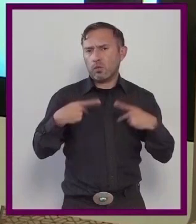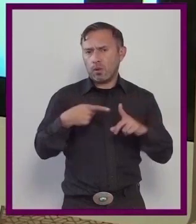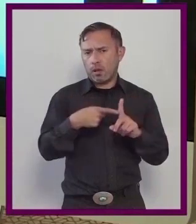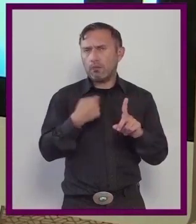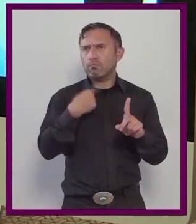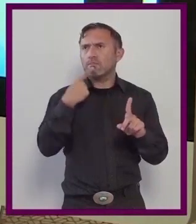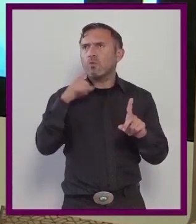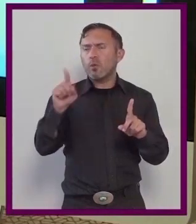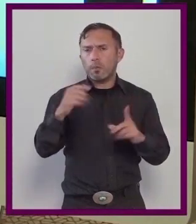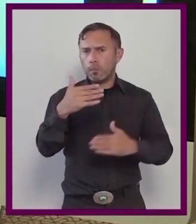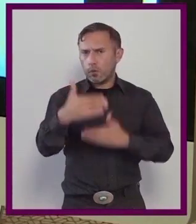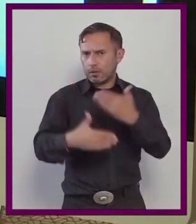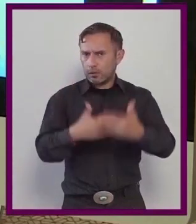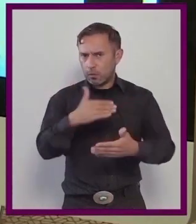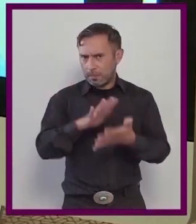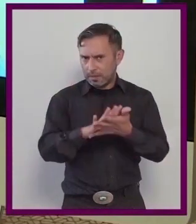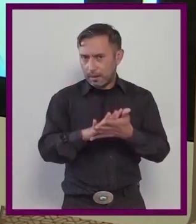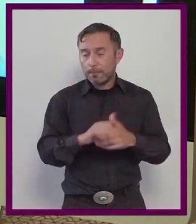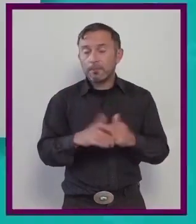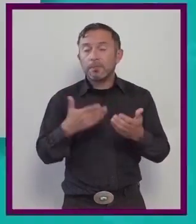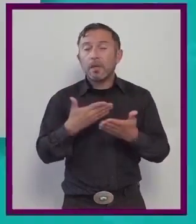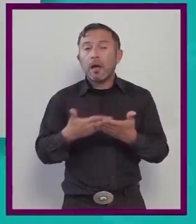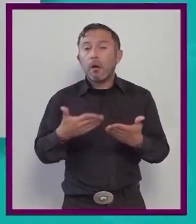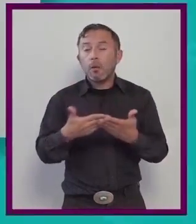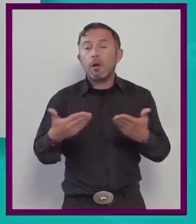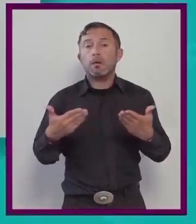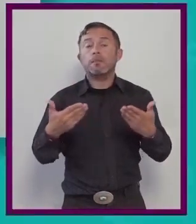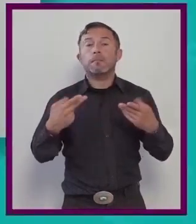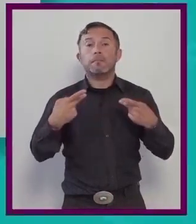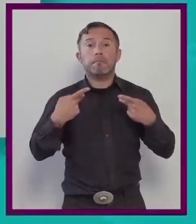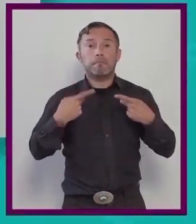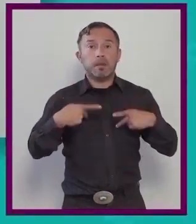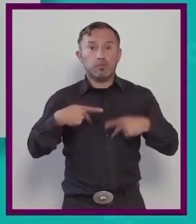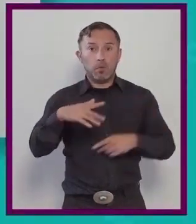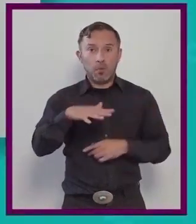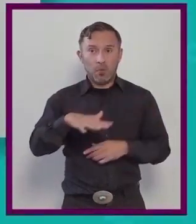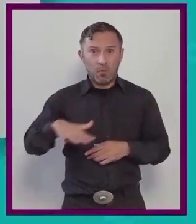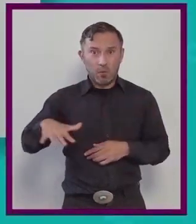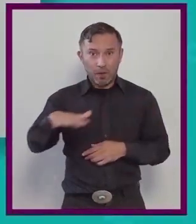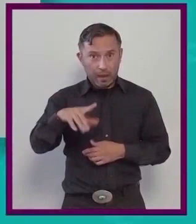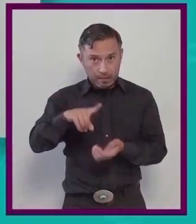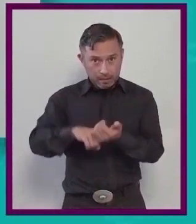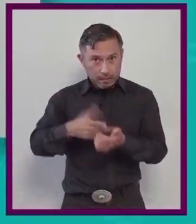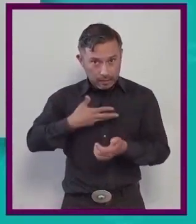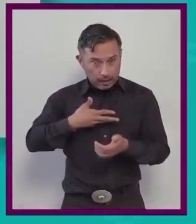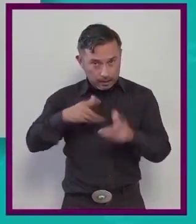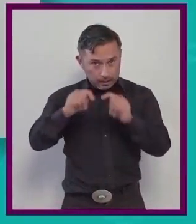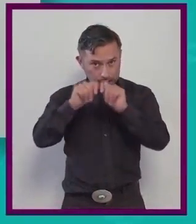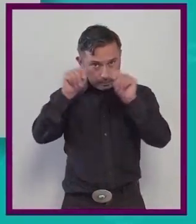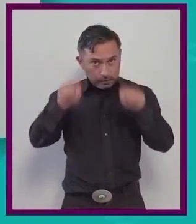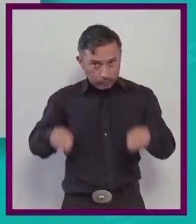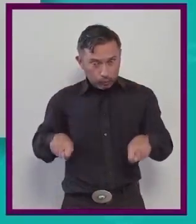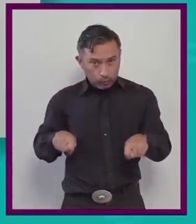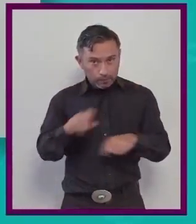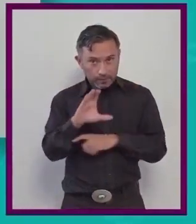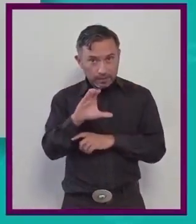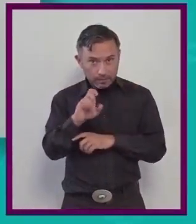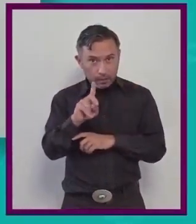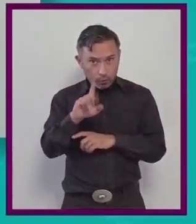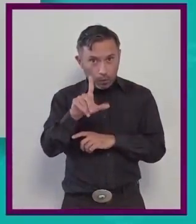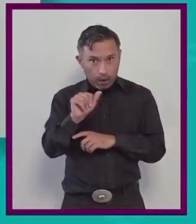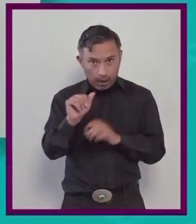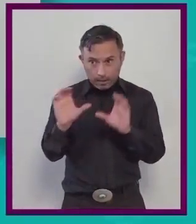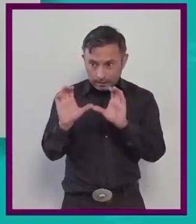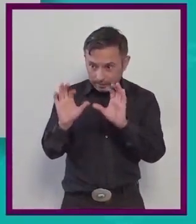persona sujeta a un proceso penal. Actualmente, solo las personas que cuenten con cédula